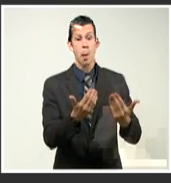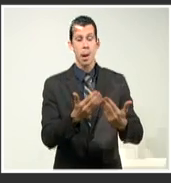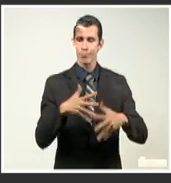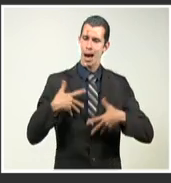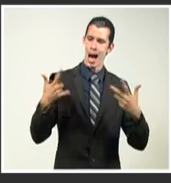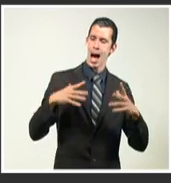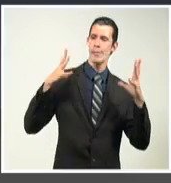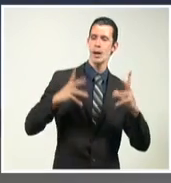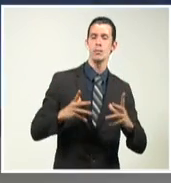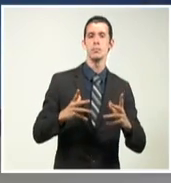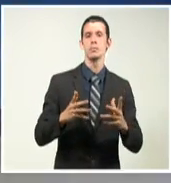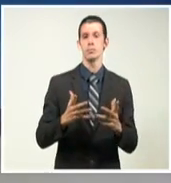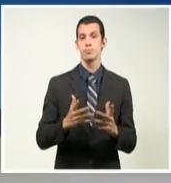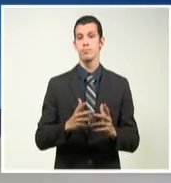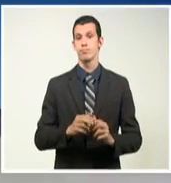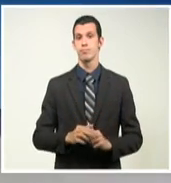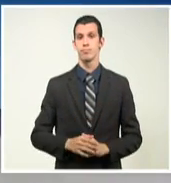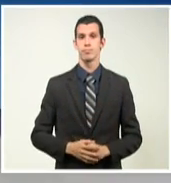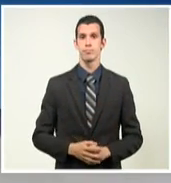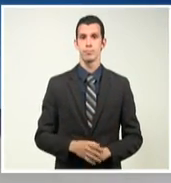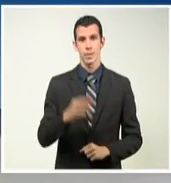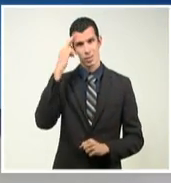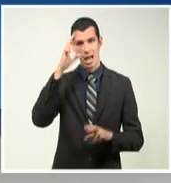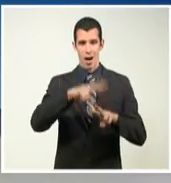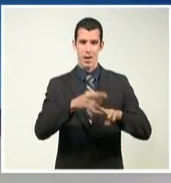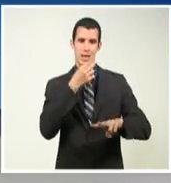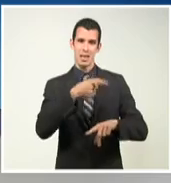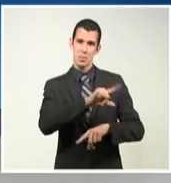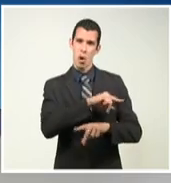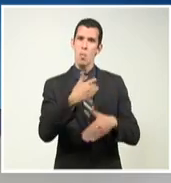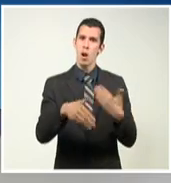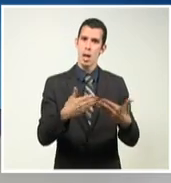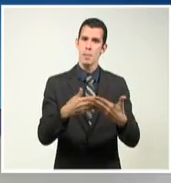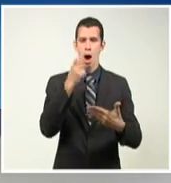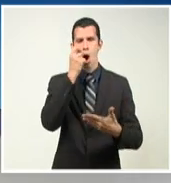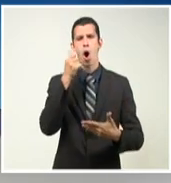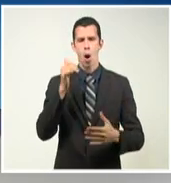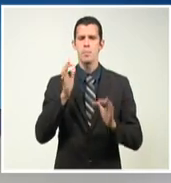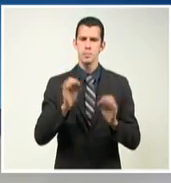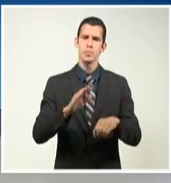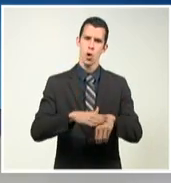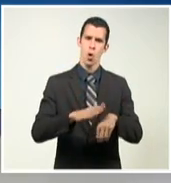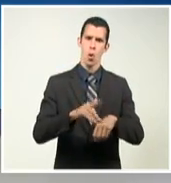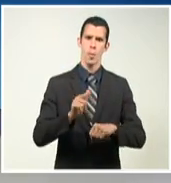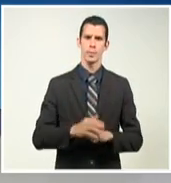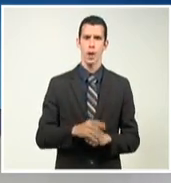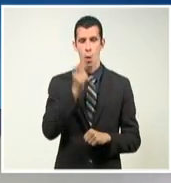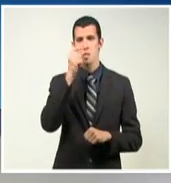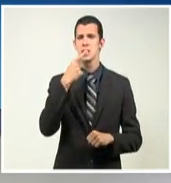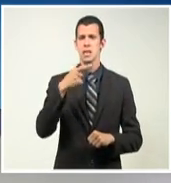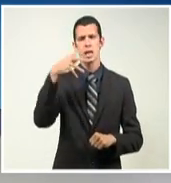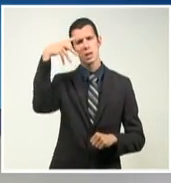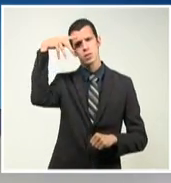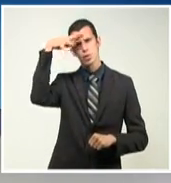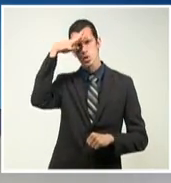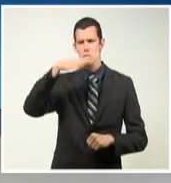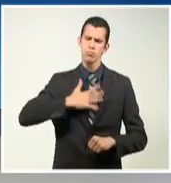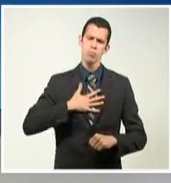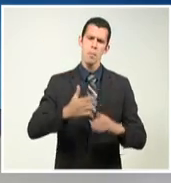farsa de San Isidro. Termino con él. Es el hombre que asume además a Donald Trump como su presidente. Pero